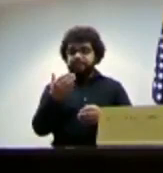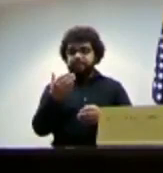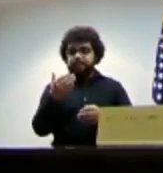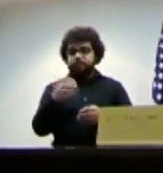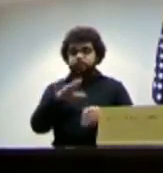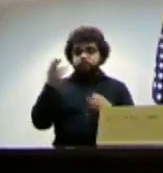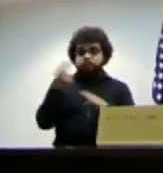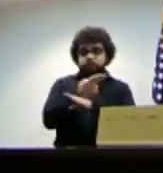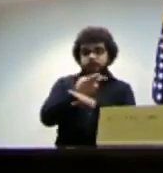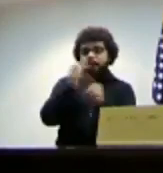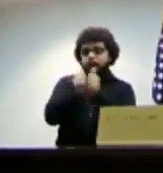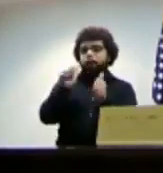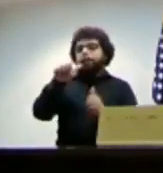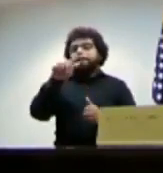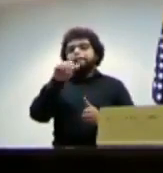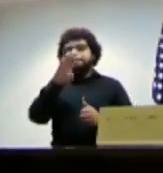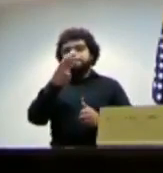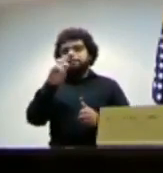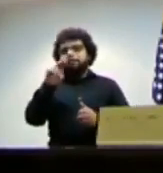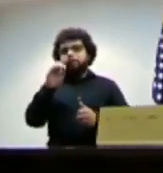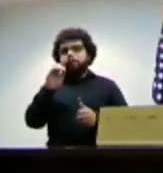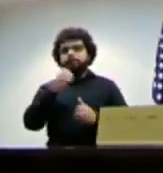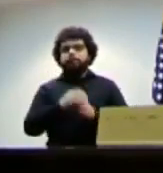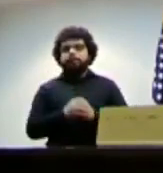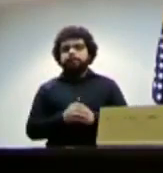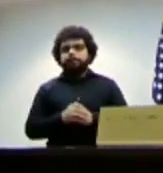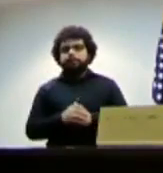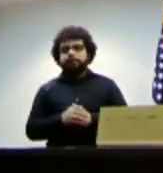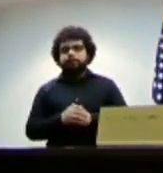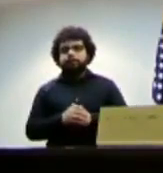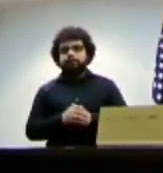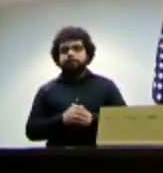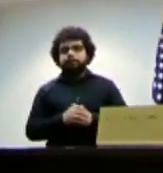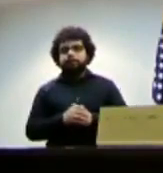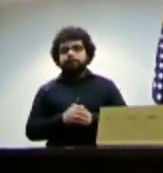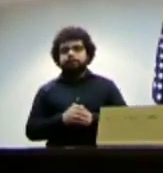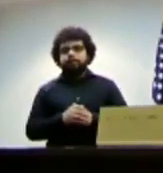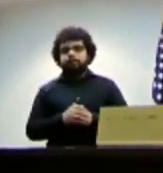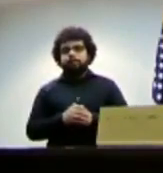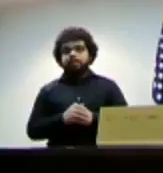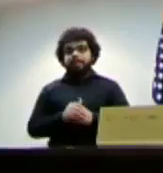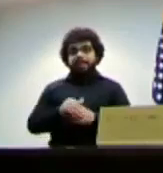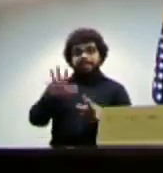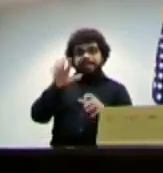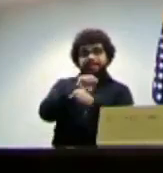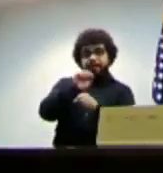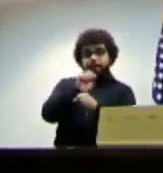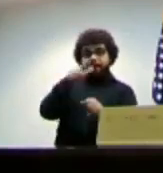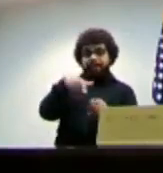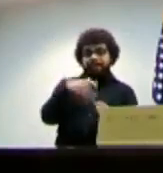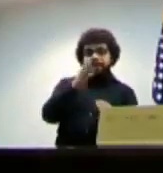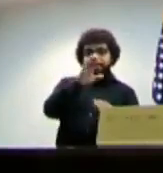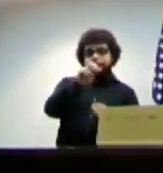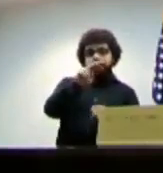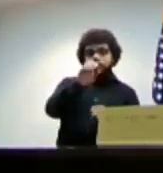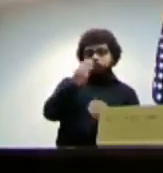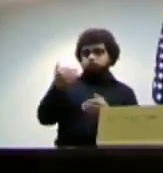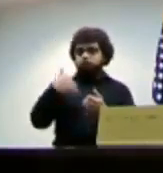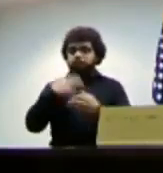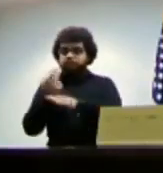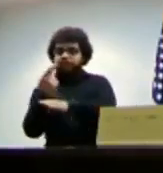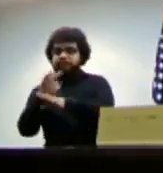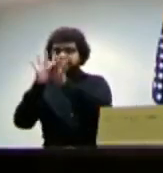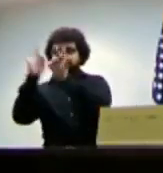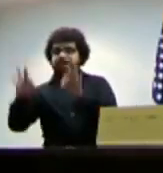través de emisiones de bonos. La parte de labor y la operación de operación y mantenimiento se levanta de la tarifa básica. Okay. Posterior